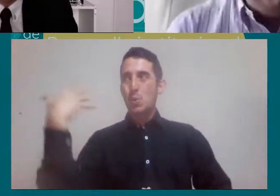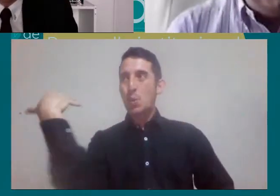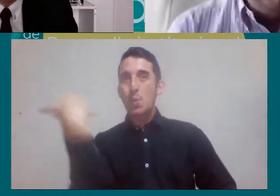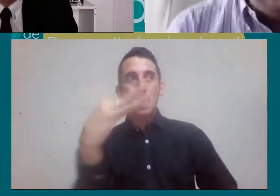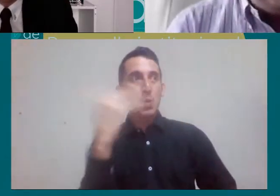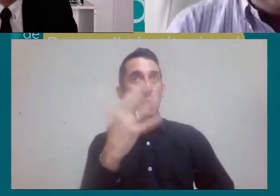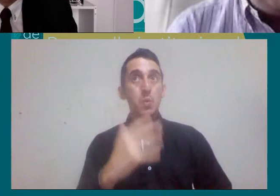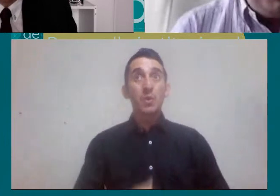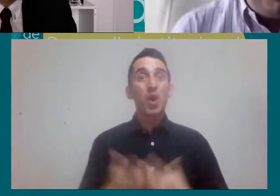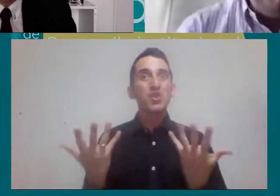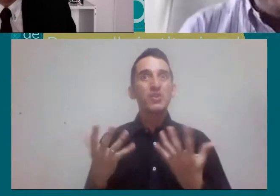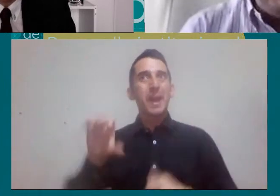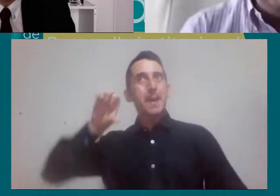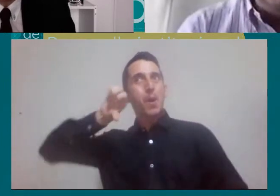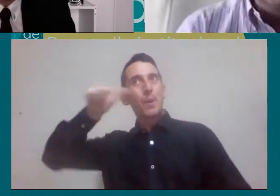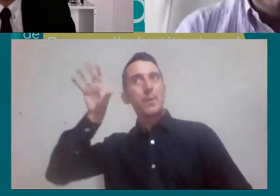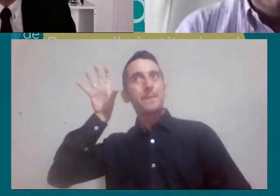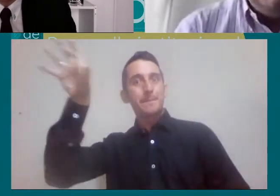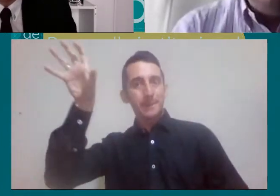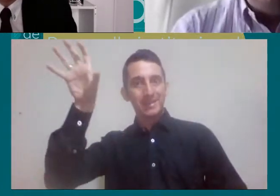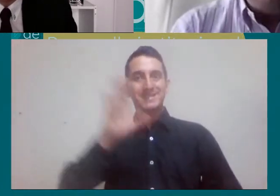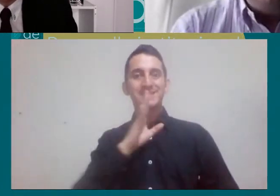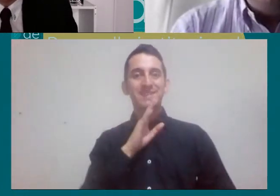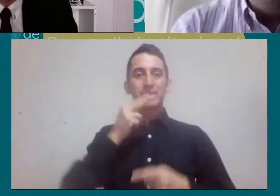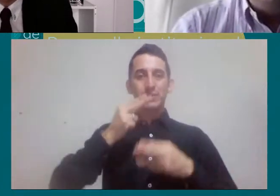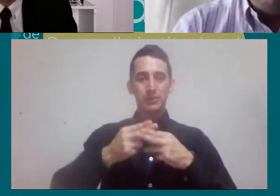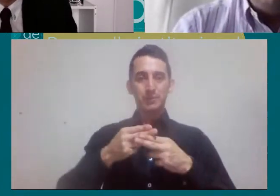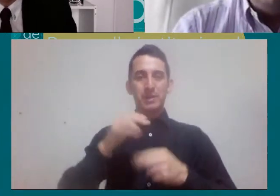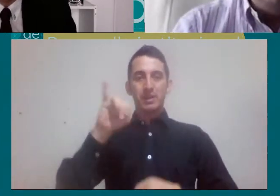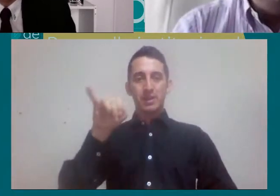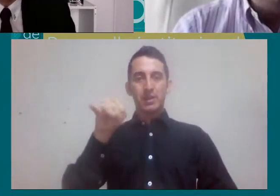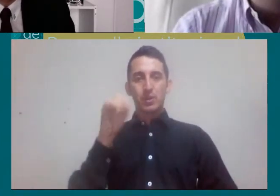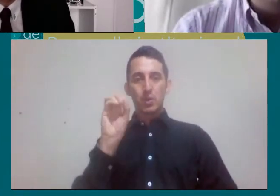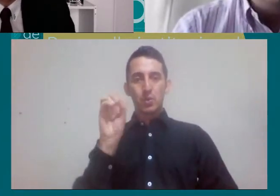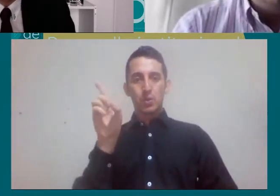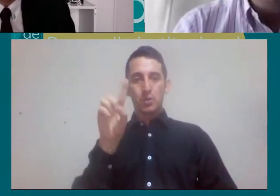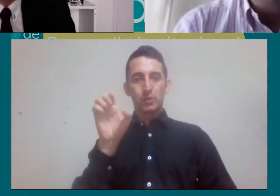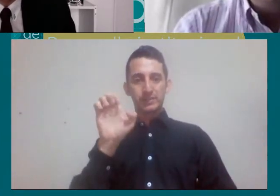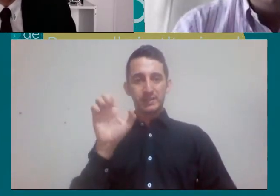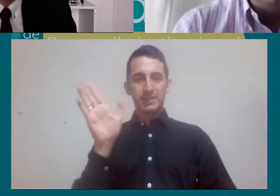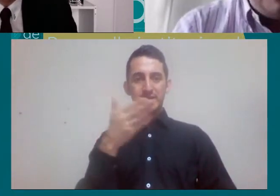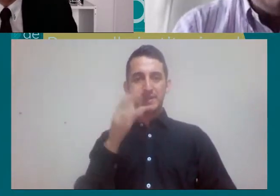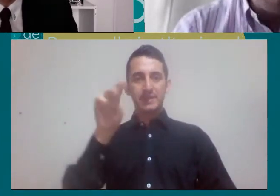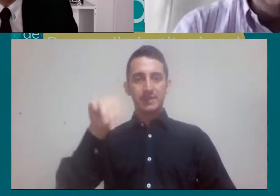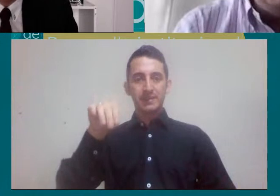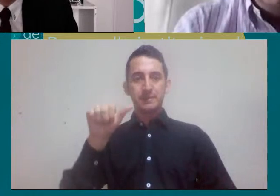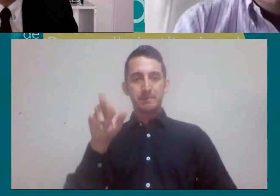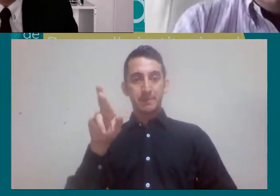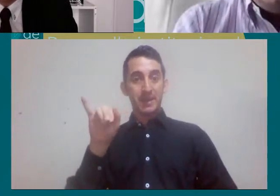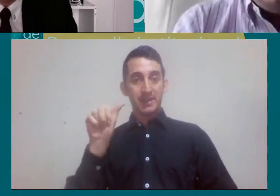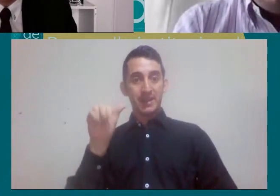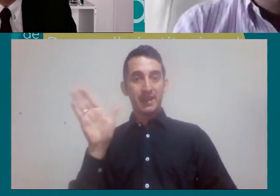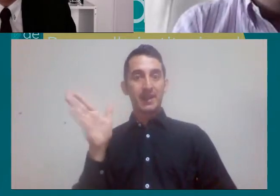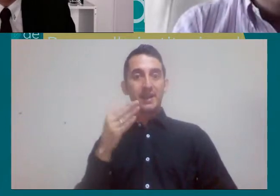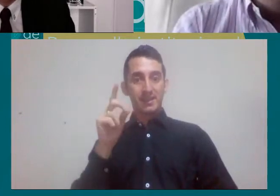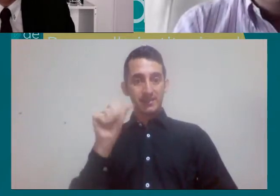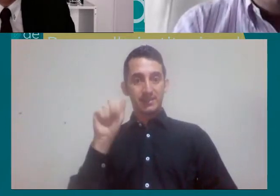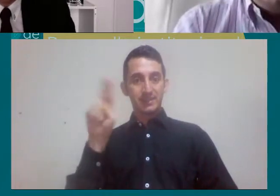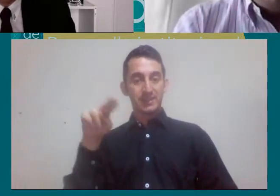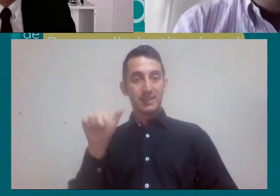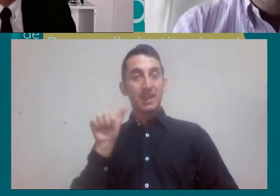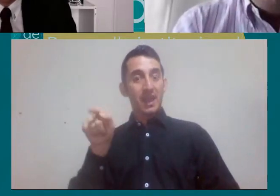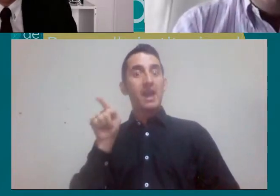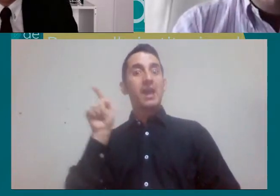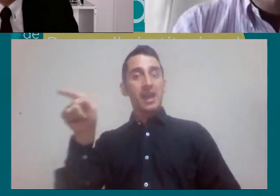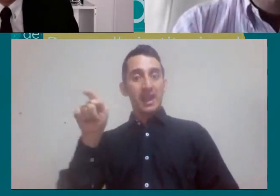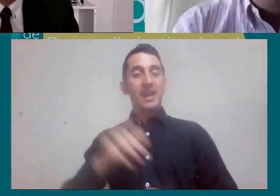¿no? Es el doctor José María Lázaro Navacerrada. Él es maestro en educación primaria, licenciado